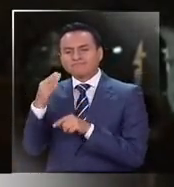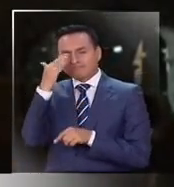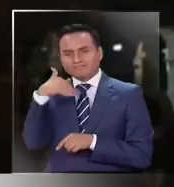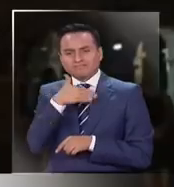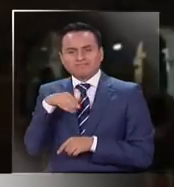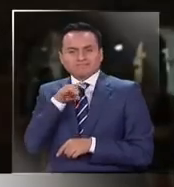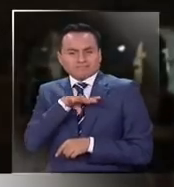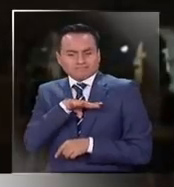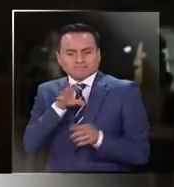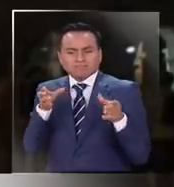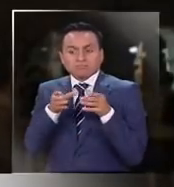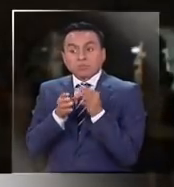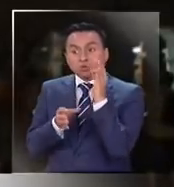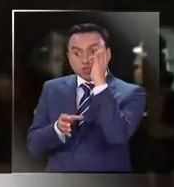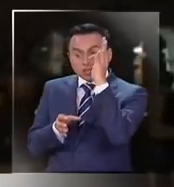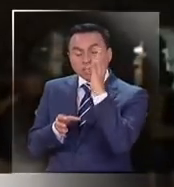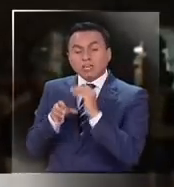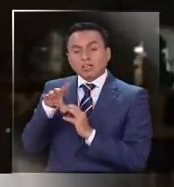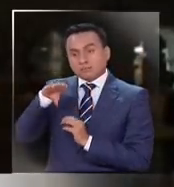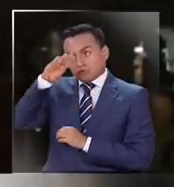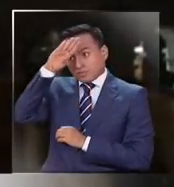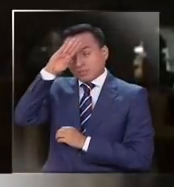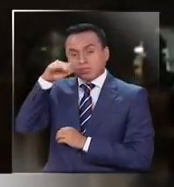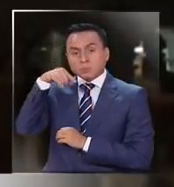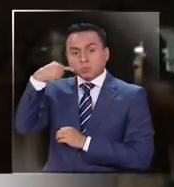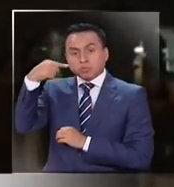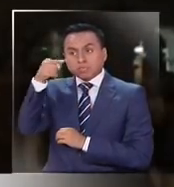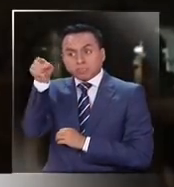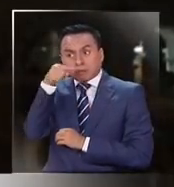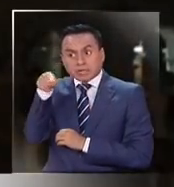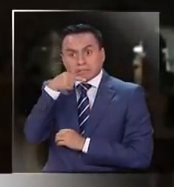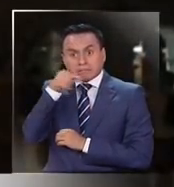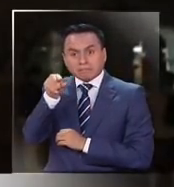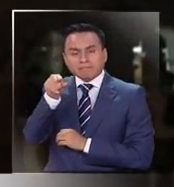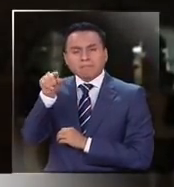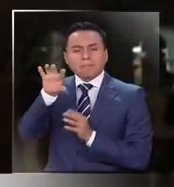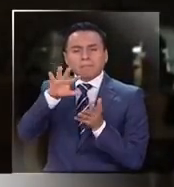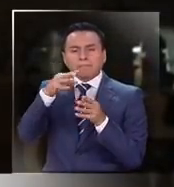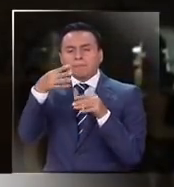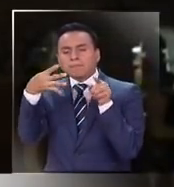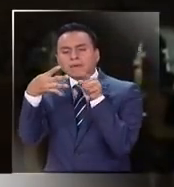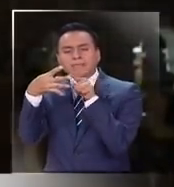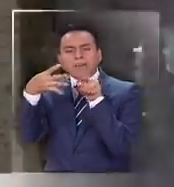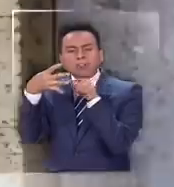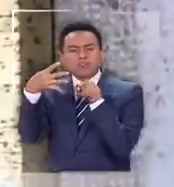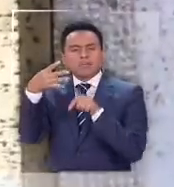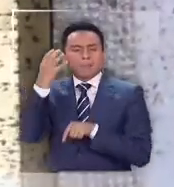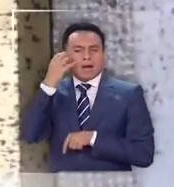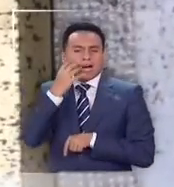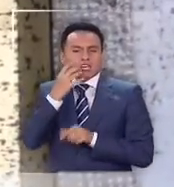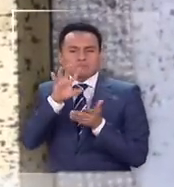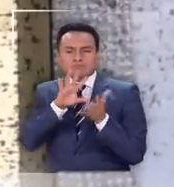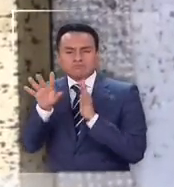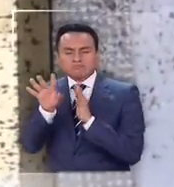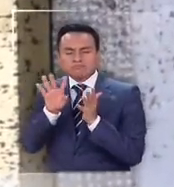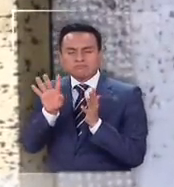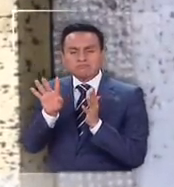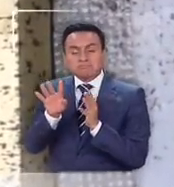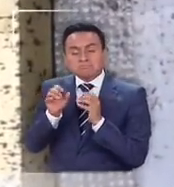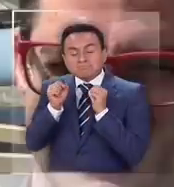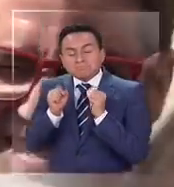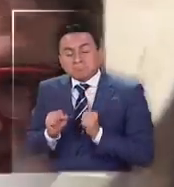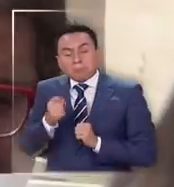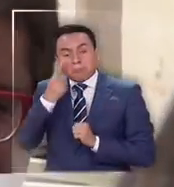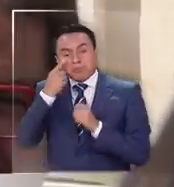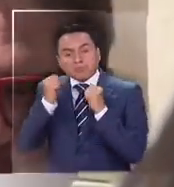Chilena y que se van a reunir con el Sumo Pontífice dentro de las próximas semanas. A mediados de mayo está pronosticado, está planteada la posibilidad